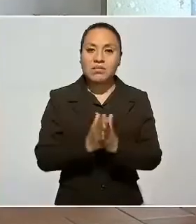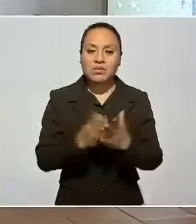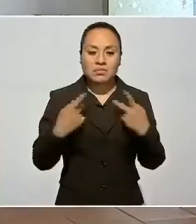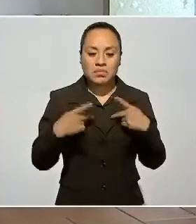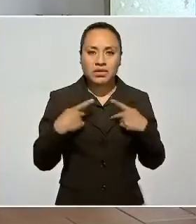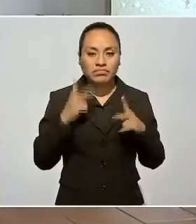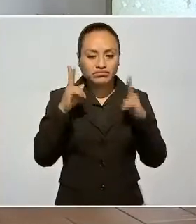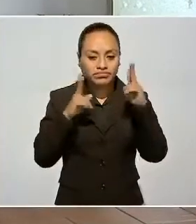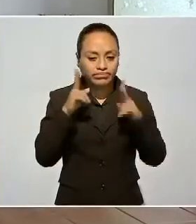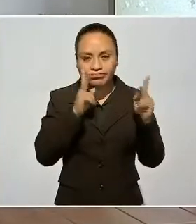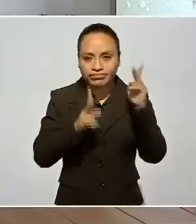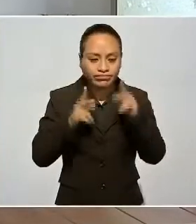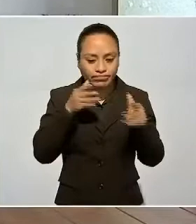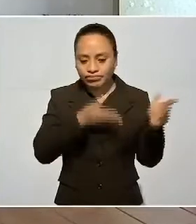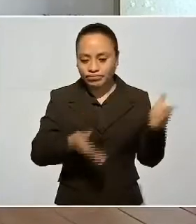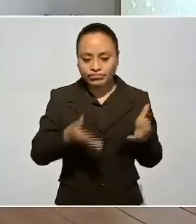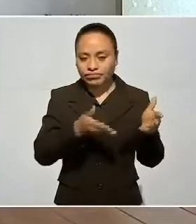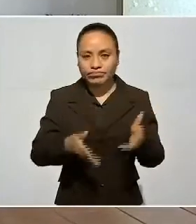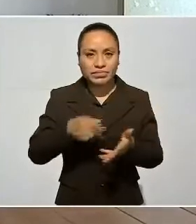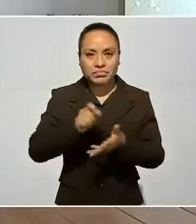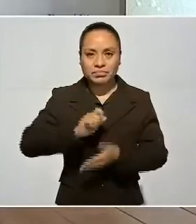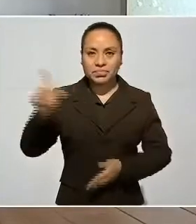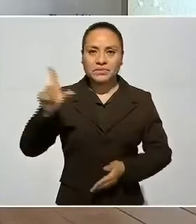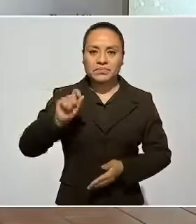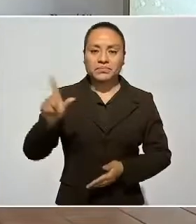visitantes distinguidos.